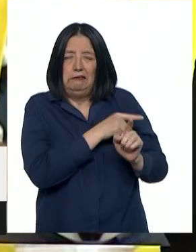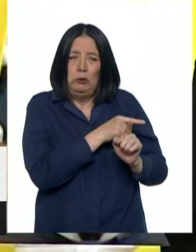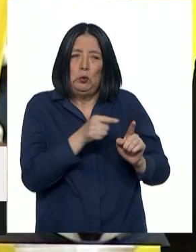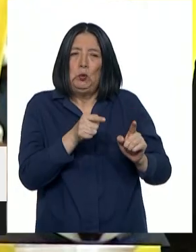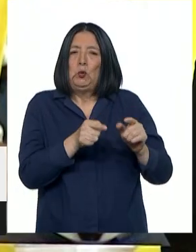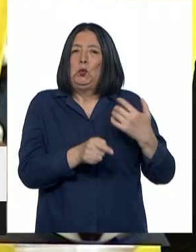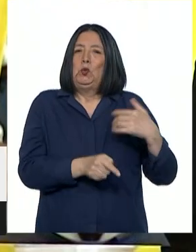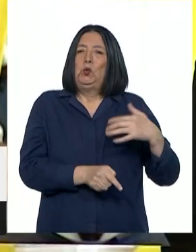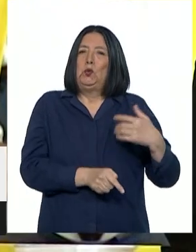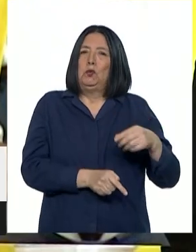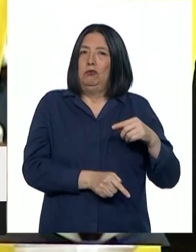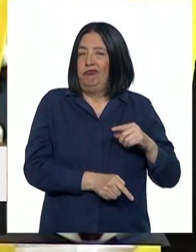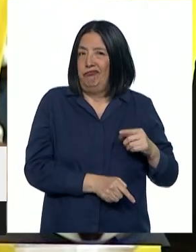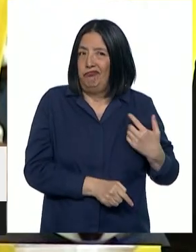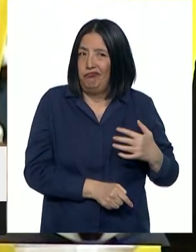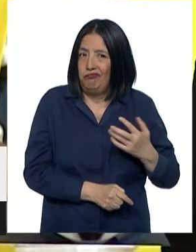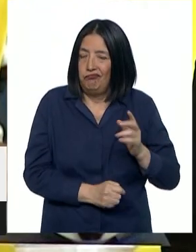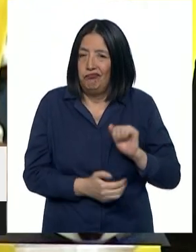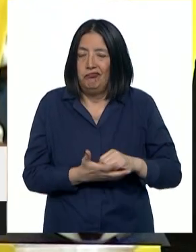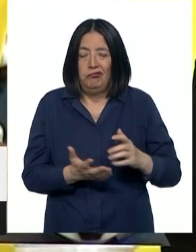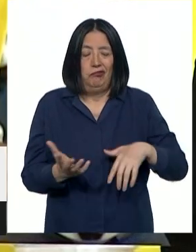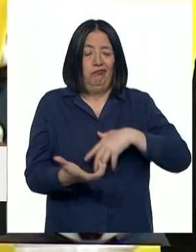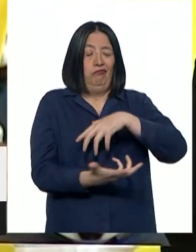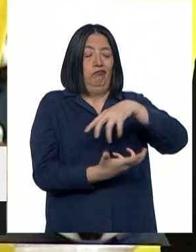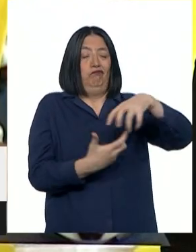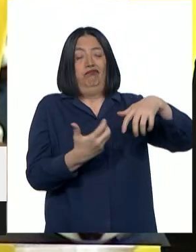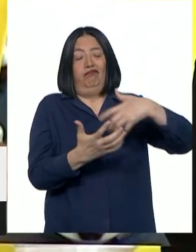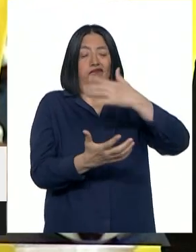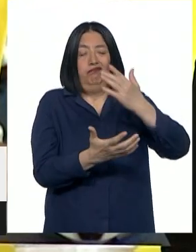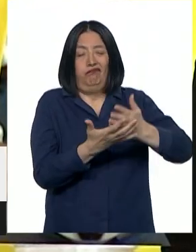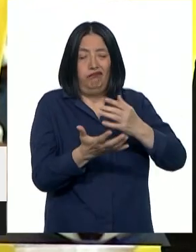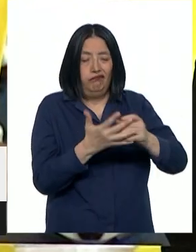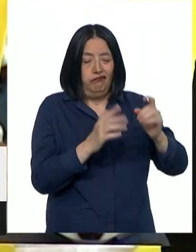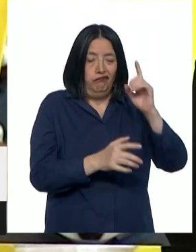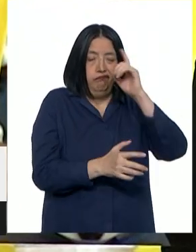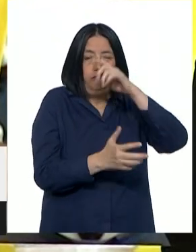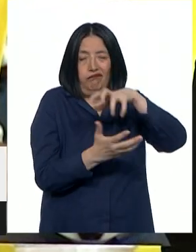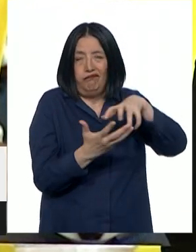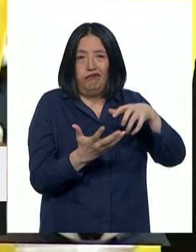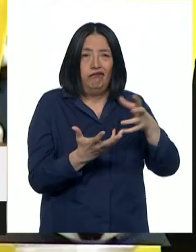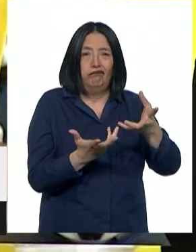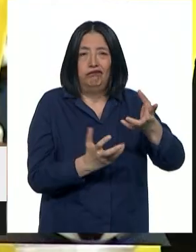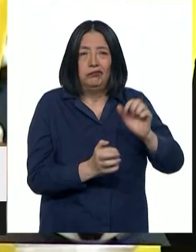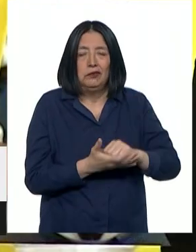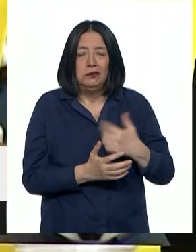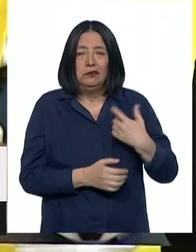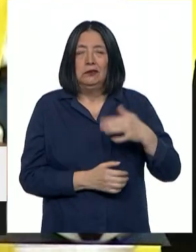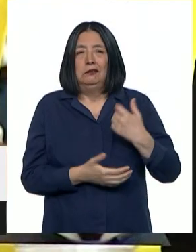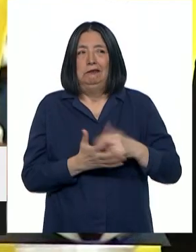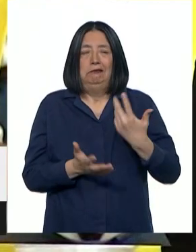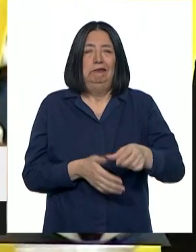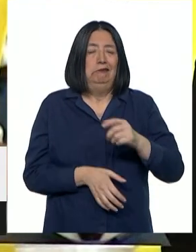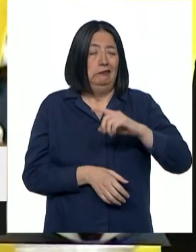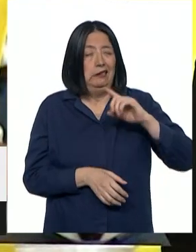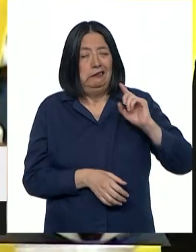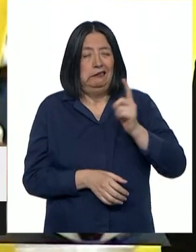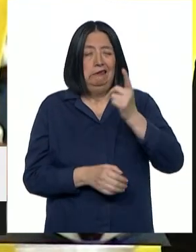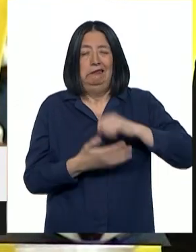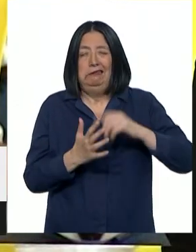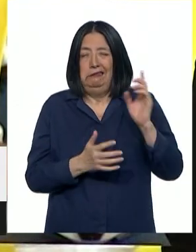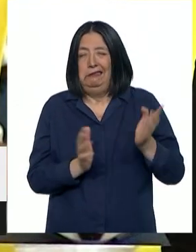han generado caos, crisis, con una demanda